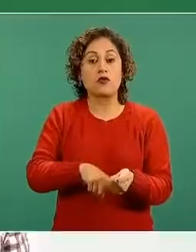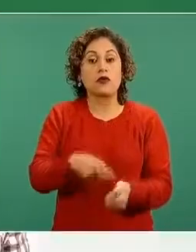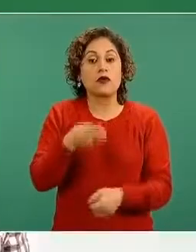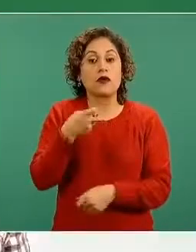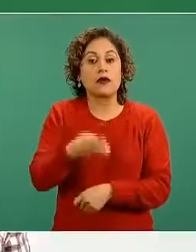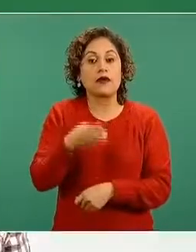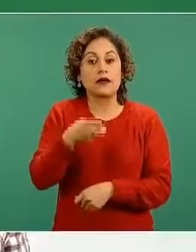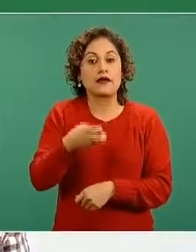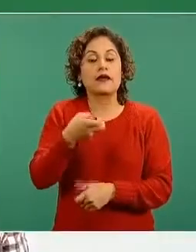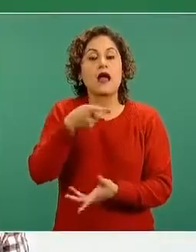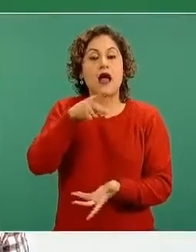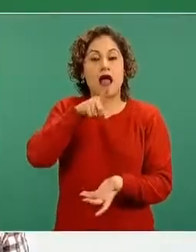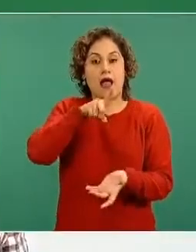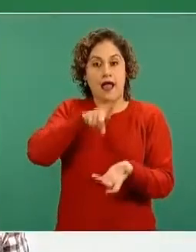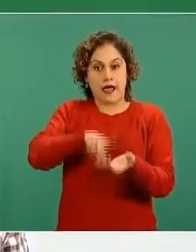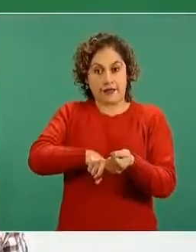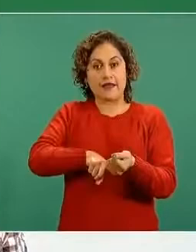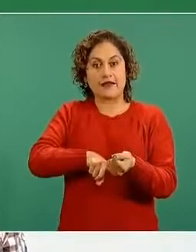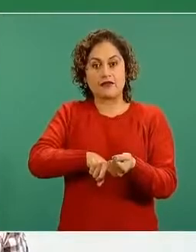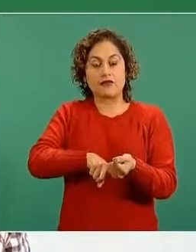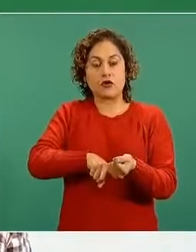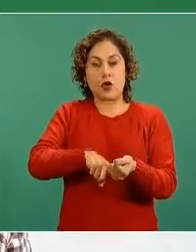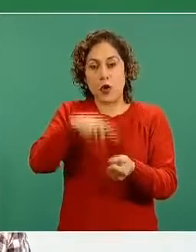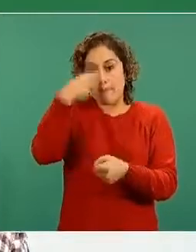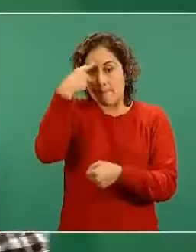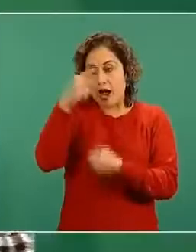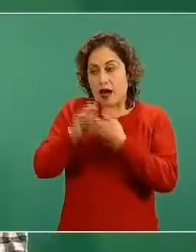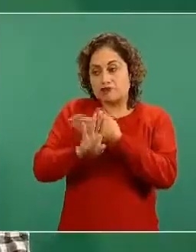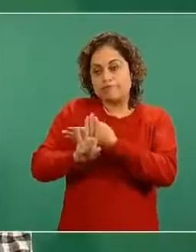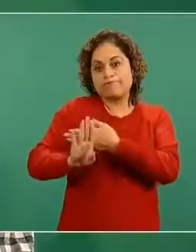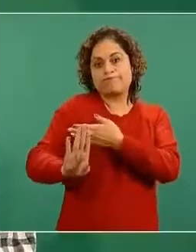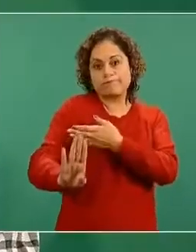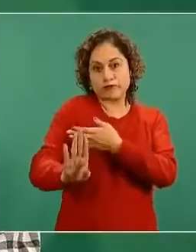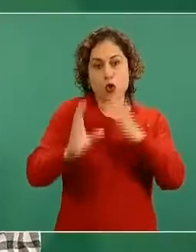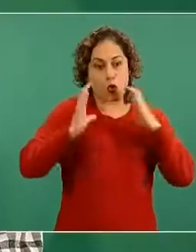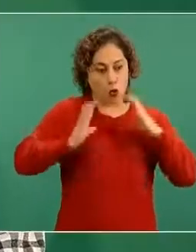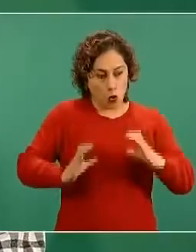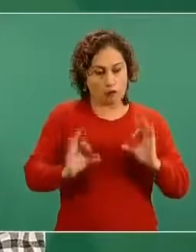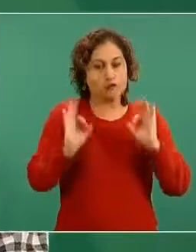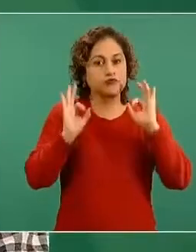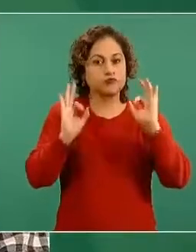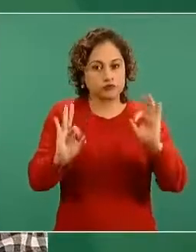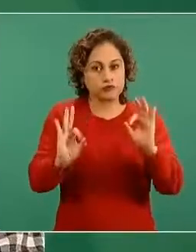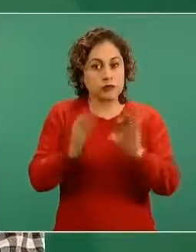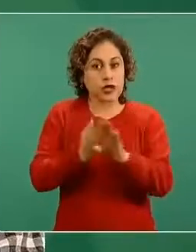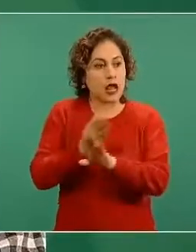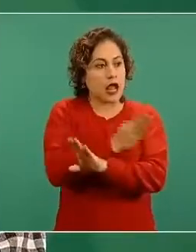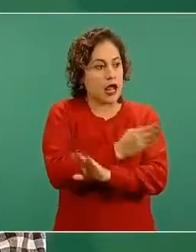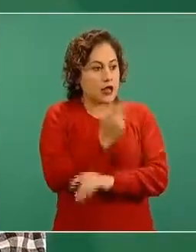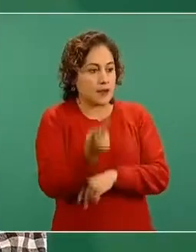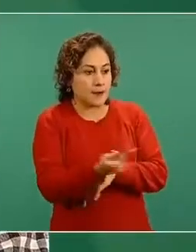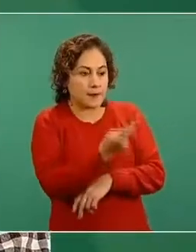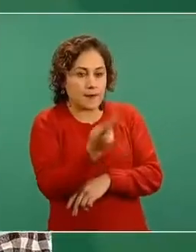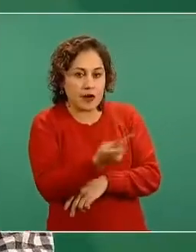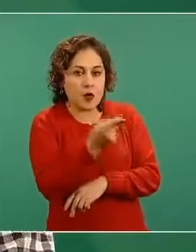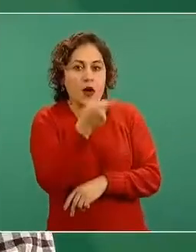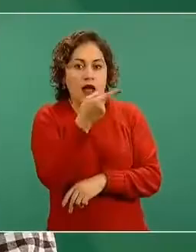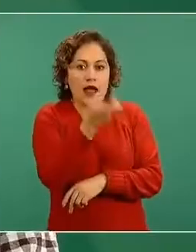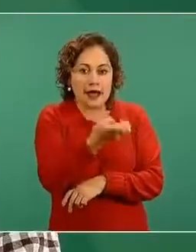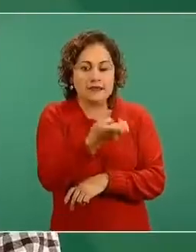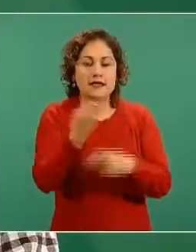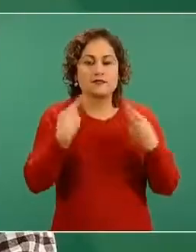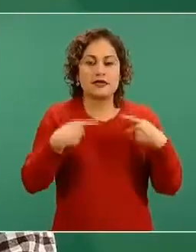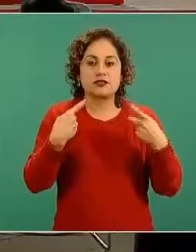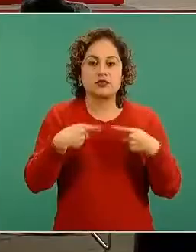tenía anticuerpos contra el virus SARS-CoV-2. Para personas que fueron evaluadas, el momento en que se les tomó la sangre, entre